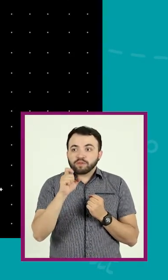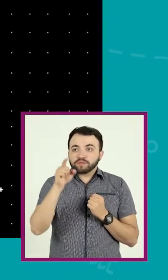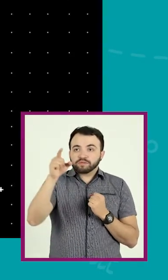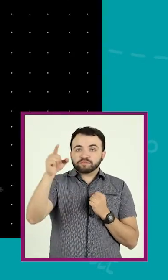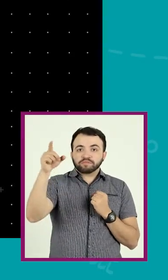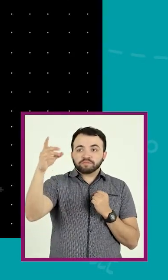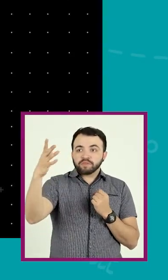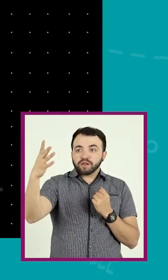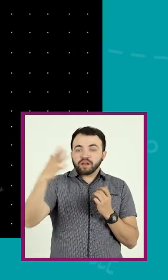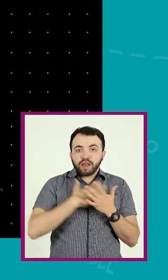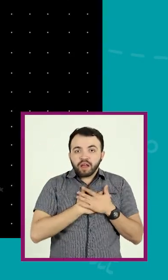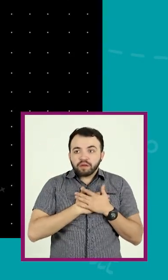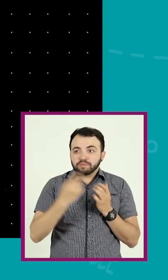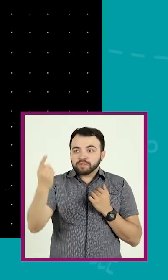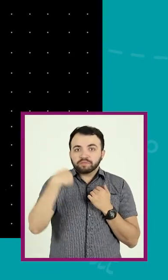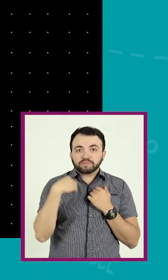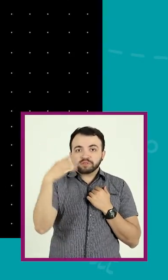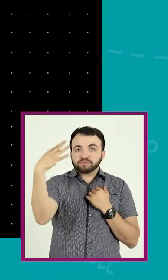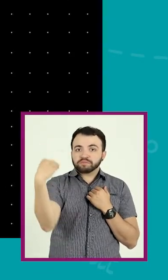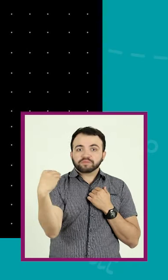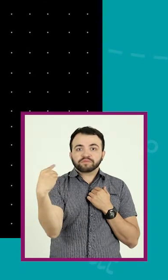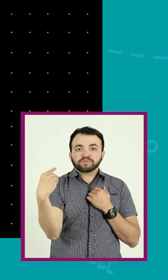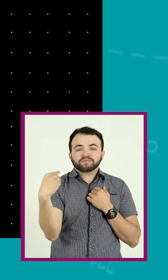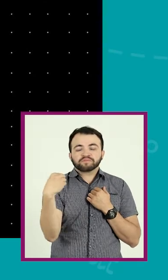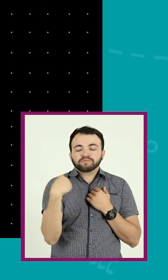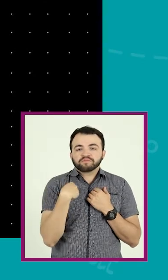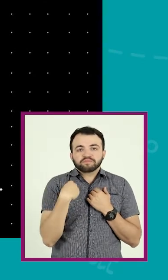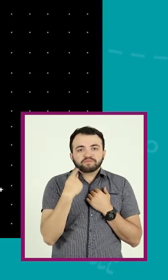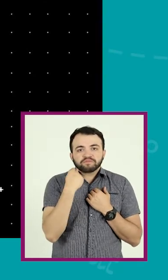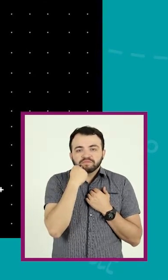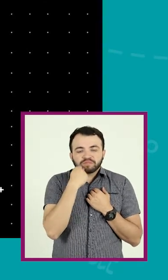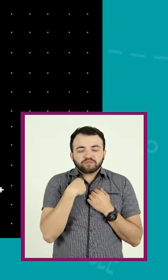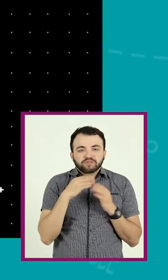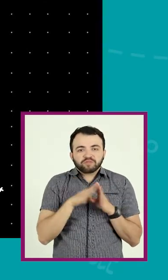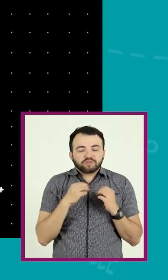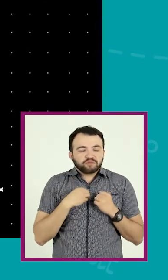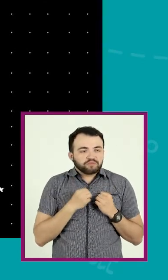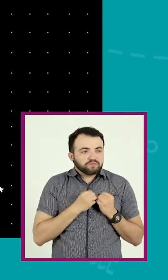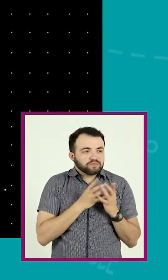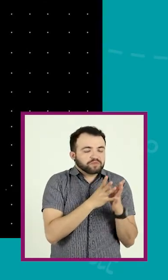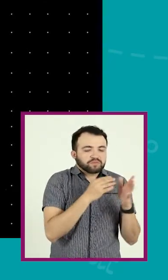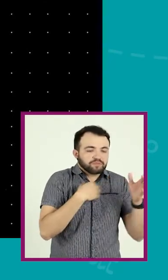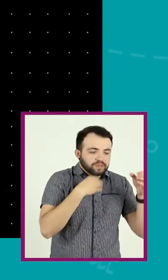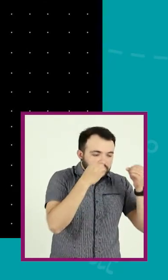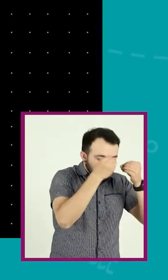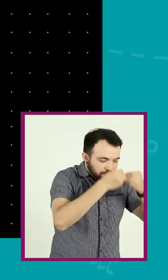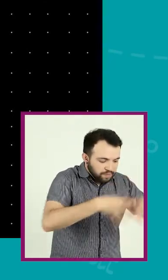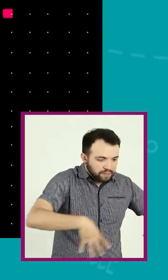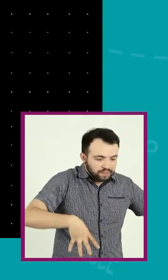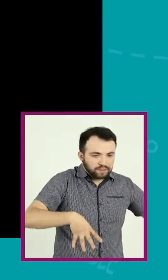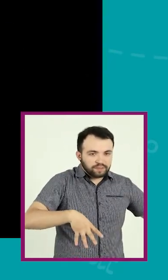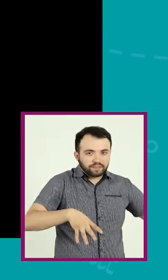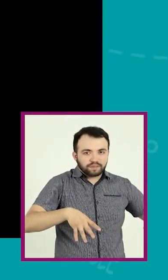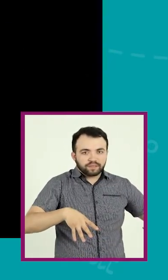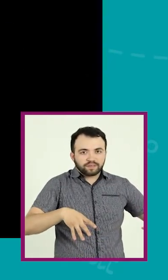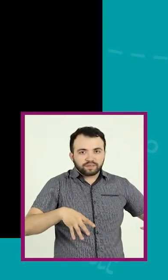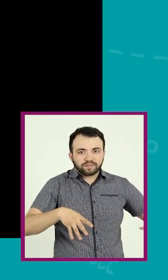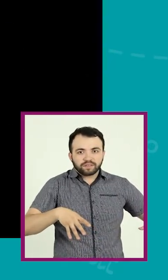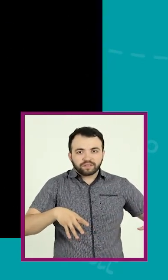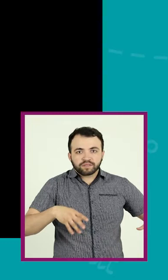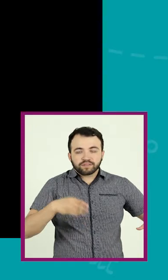eco en la otra persona, es un abismo que se abre a nuestros pies, una desesperanza que nos